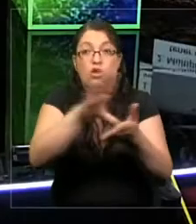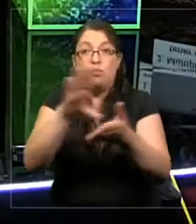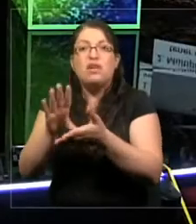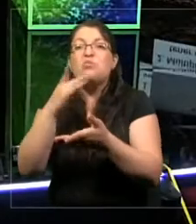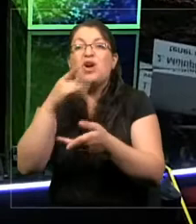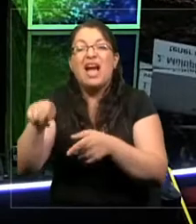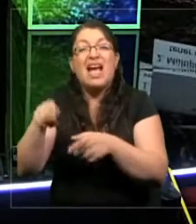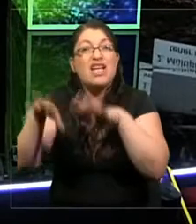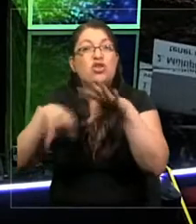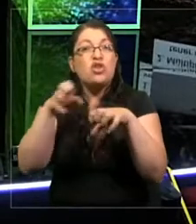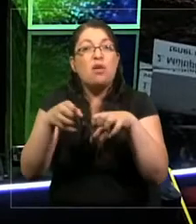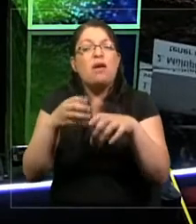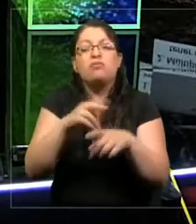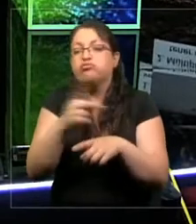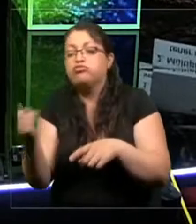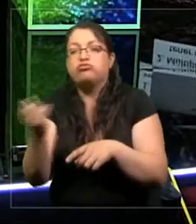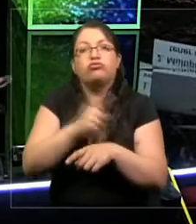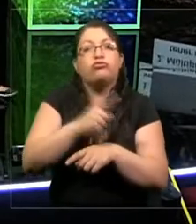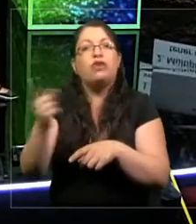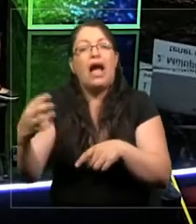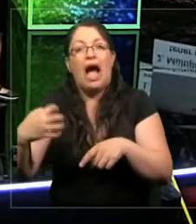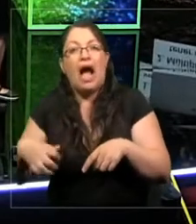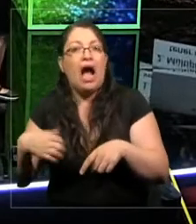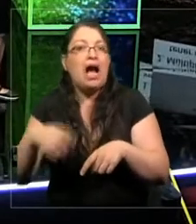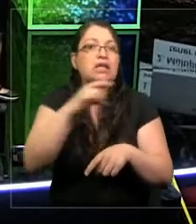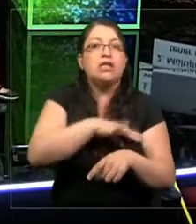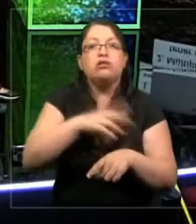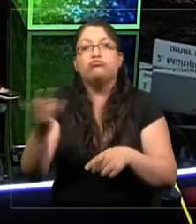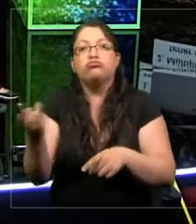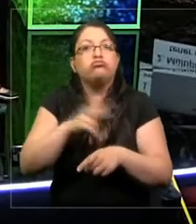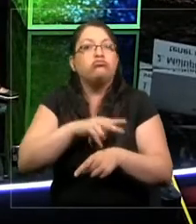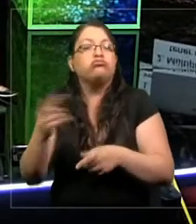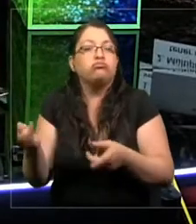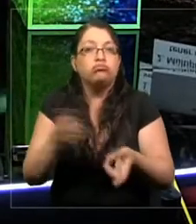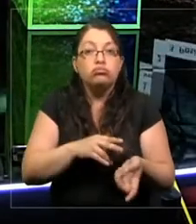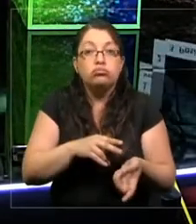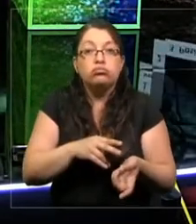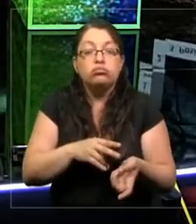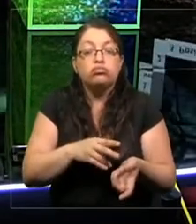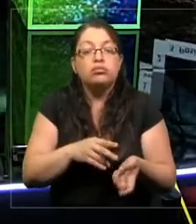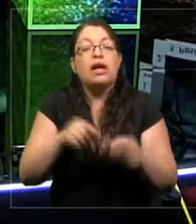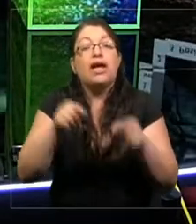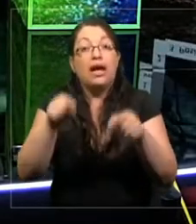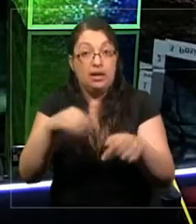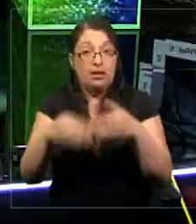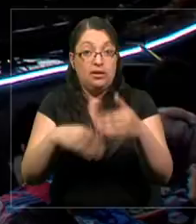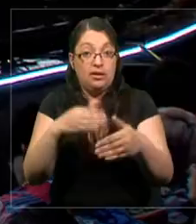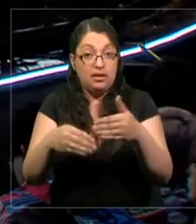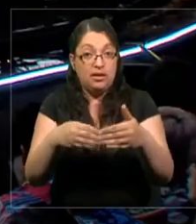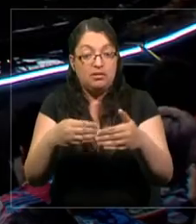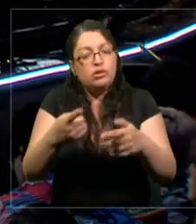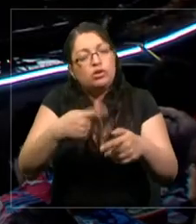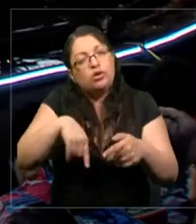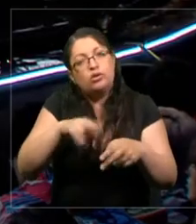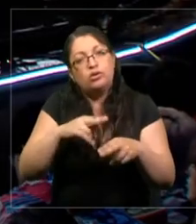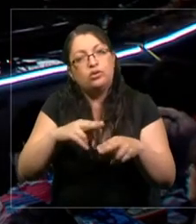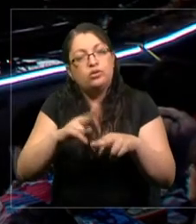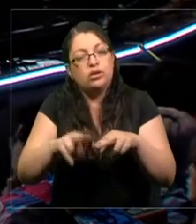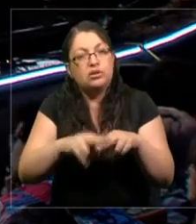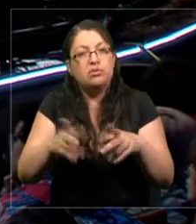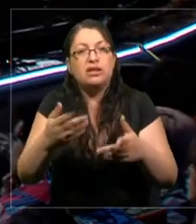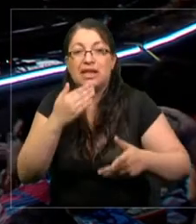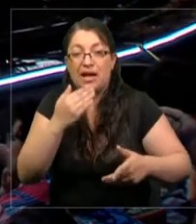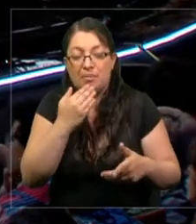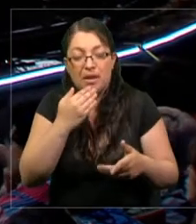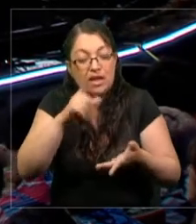se mueven entre argentina y chile indistintamente en ese proceso hemos tenido que posicionarnos